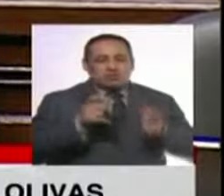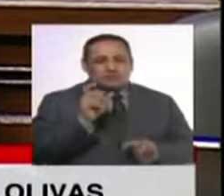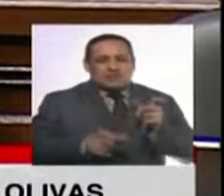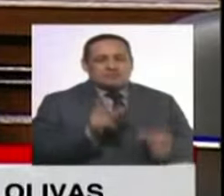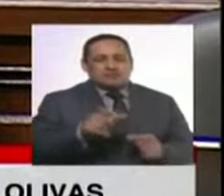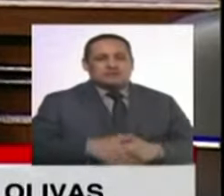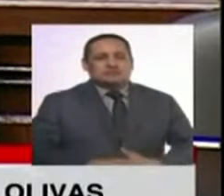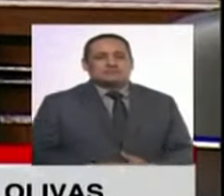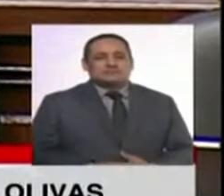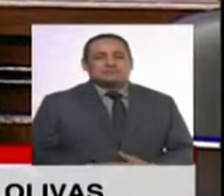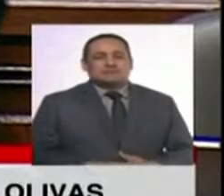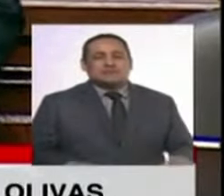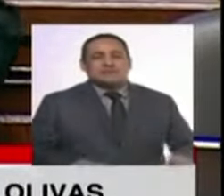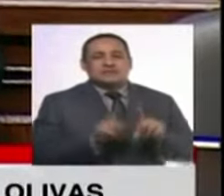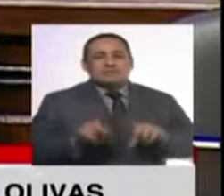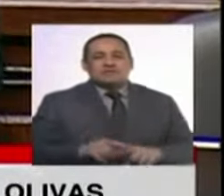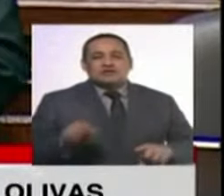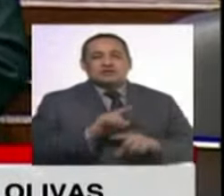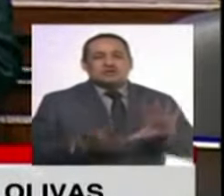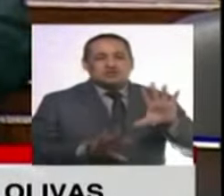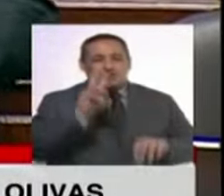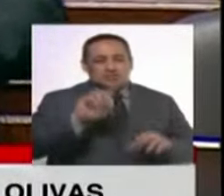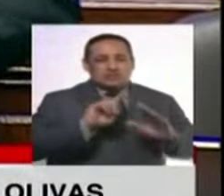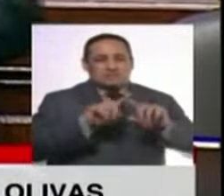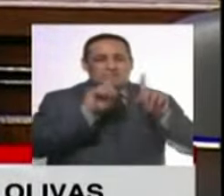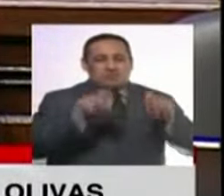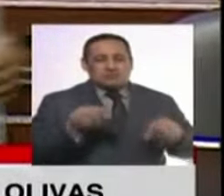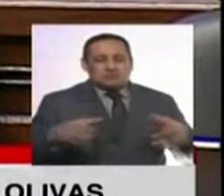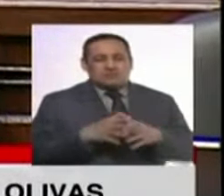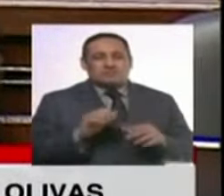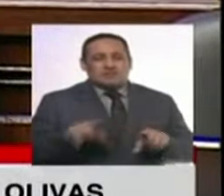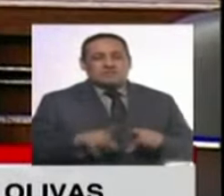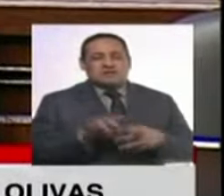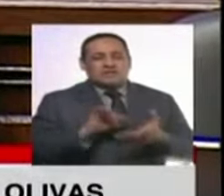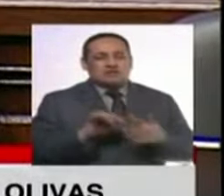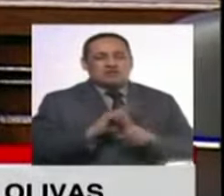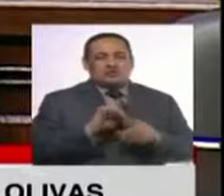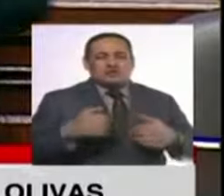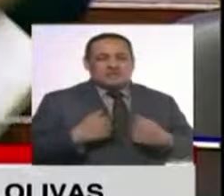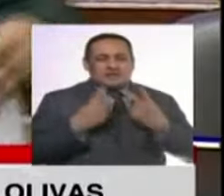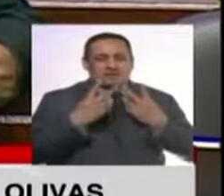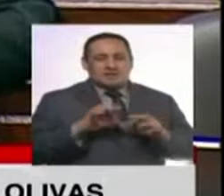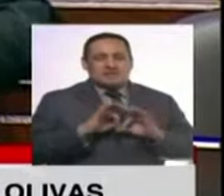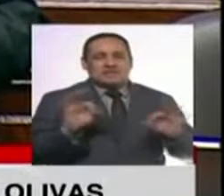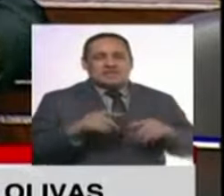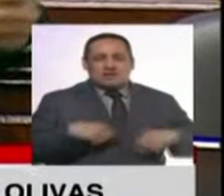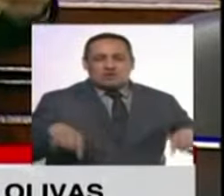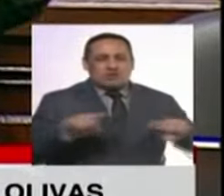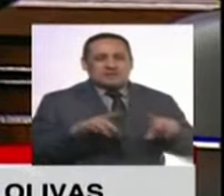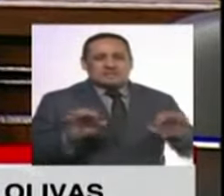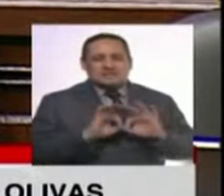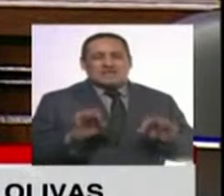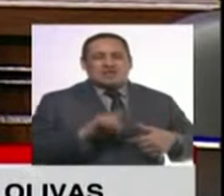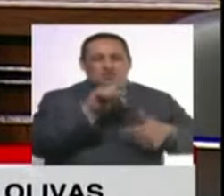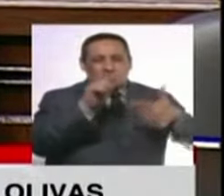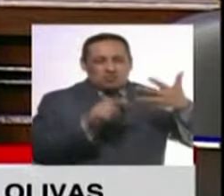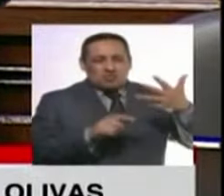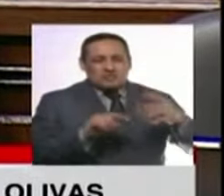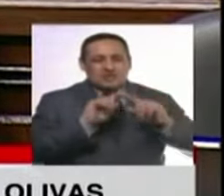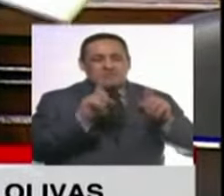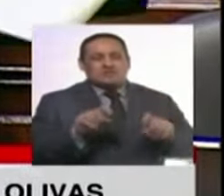Ciudadana y 12 preguntas del pliego interpelatorio que no tienen que ver ninguna con ellas una pequeña